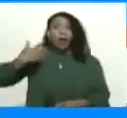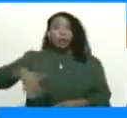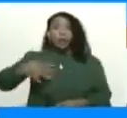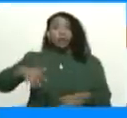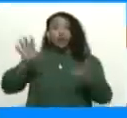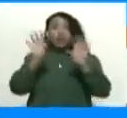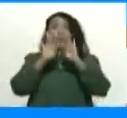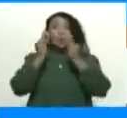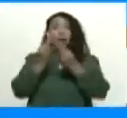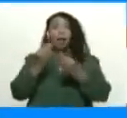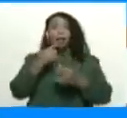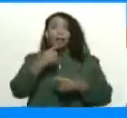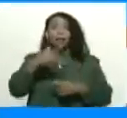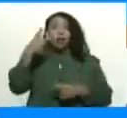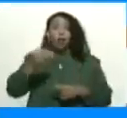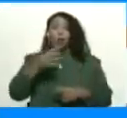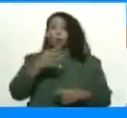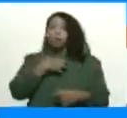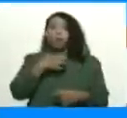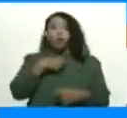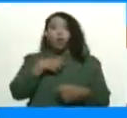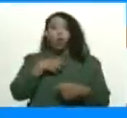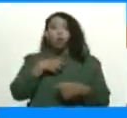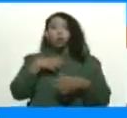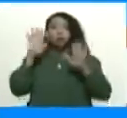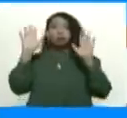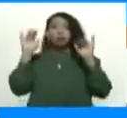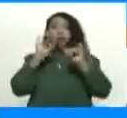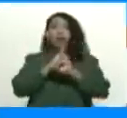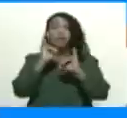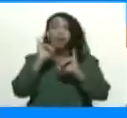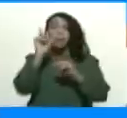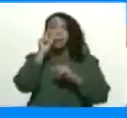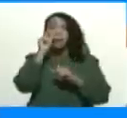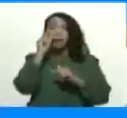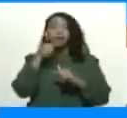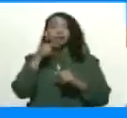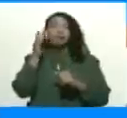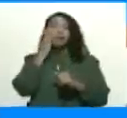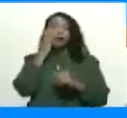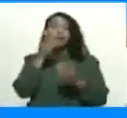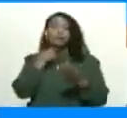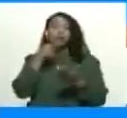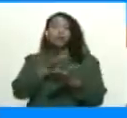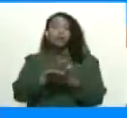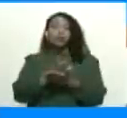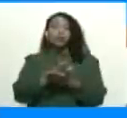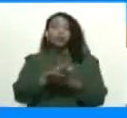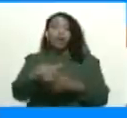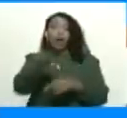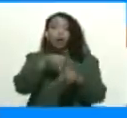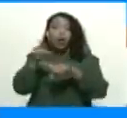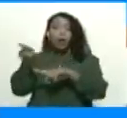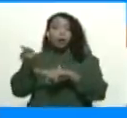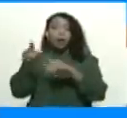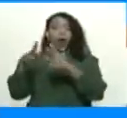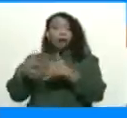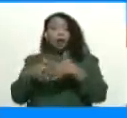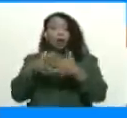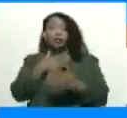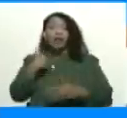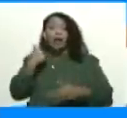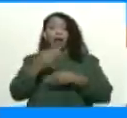Ni siquiera se pudo despedir de sus padres cuando fallecieron. Y a todo esto, Estados Unidos quiere